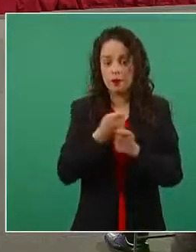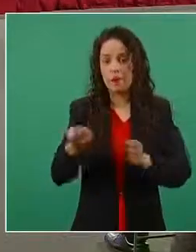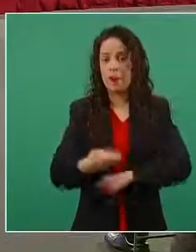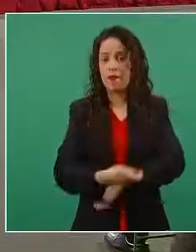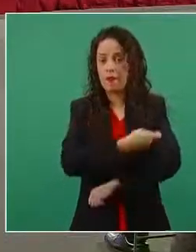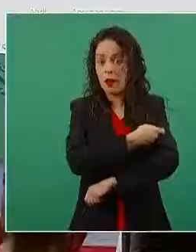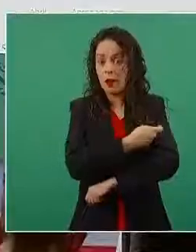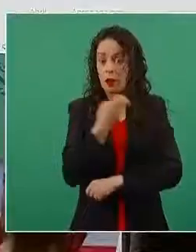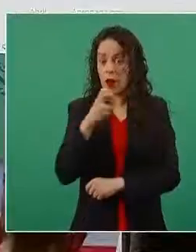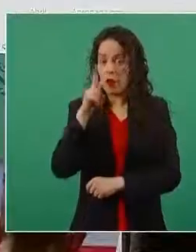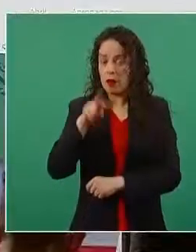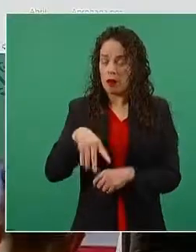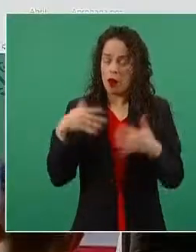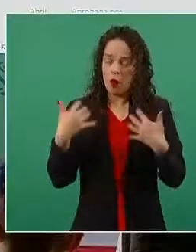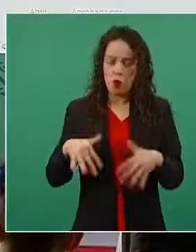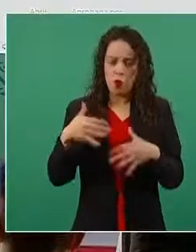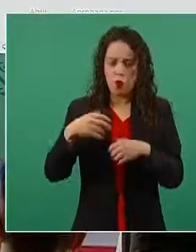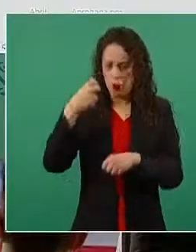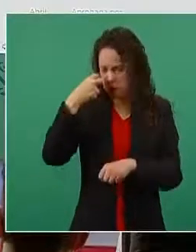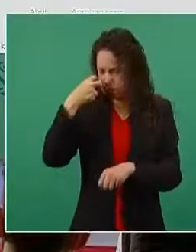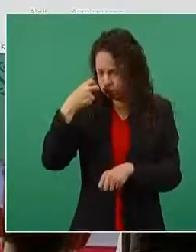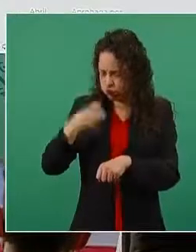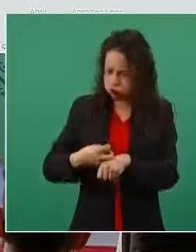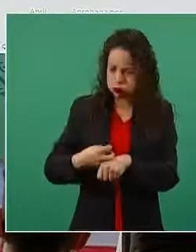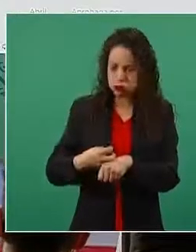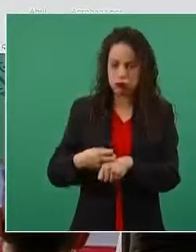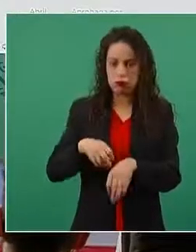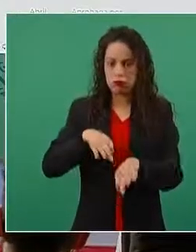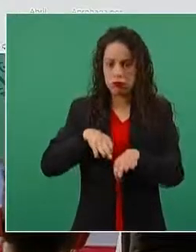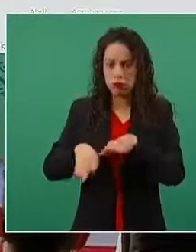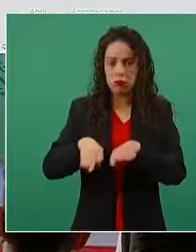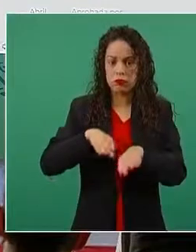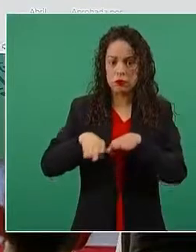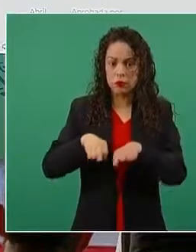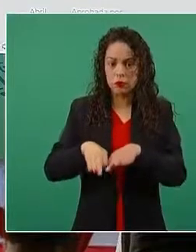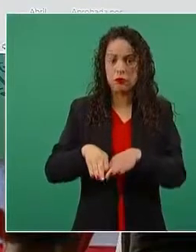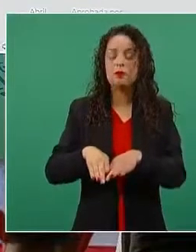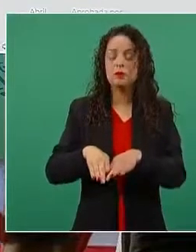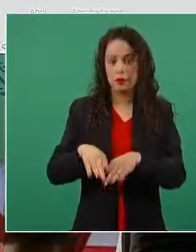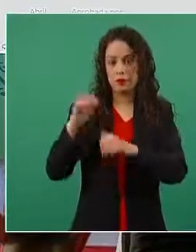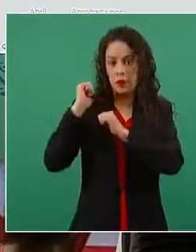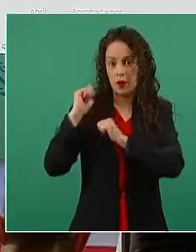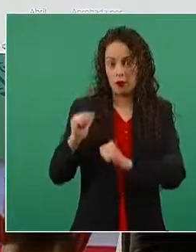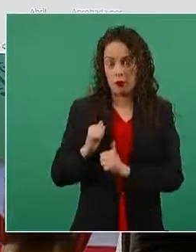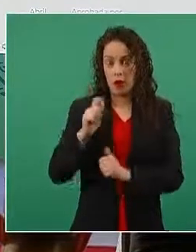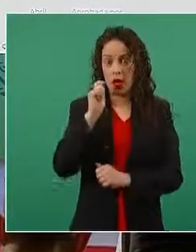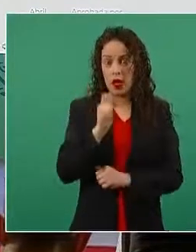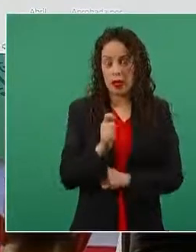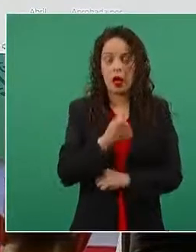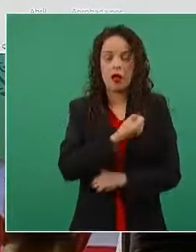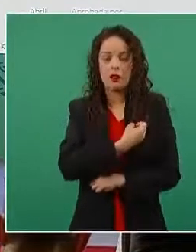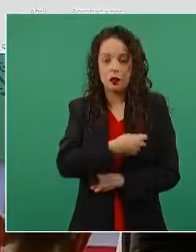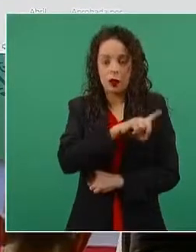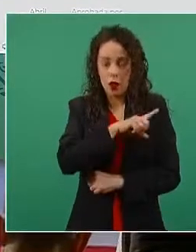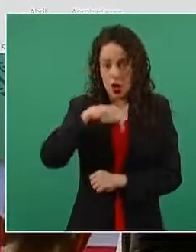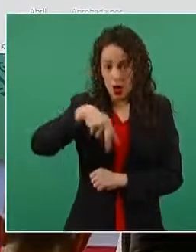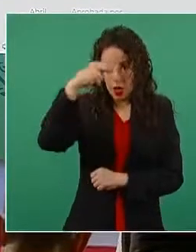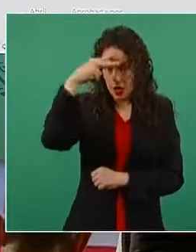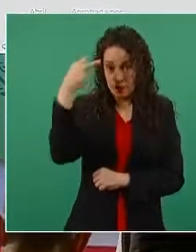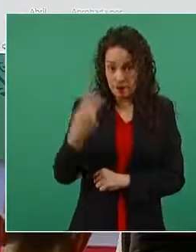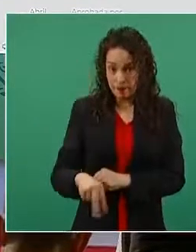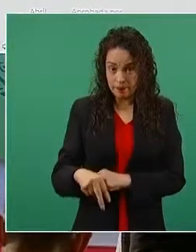con mucho rigor por las autoridades sanitarias de México en un programa